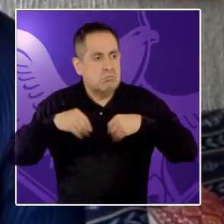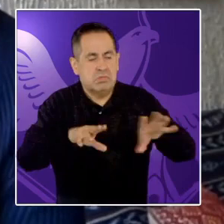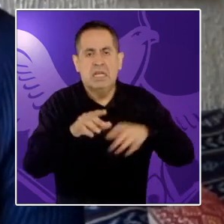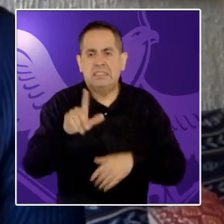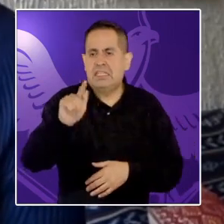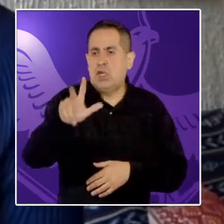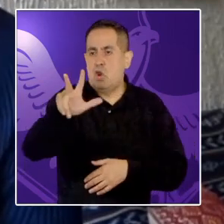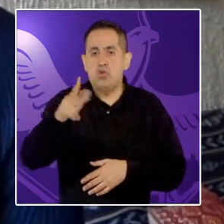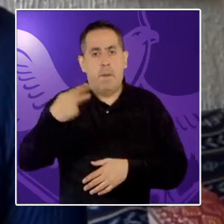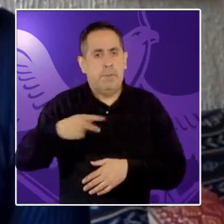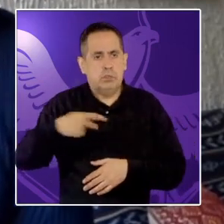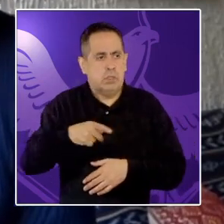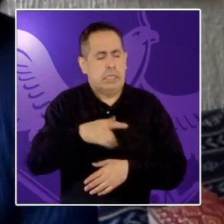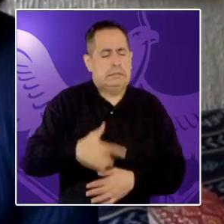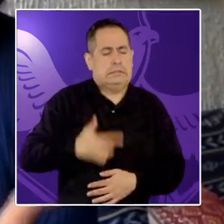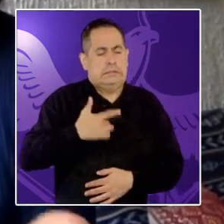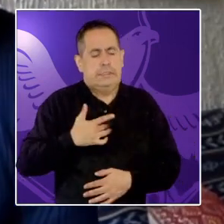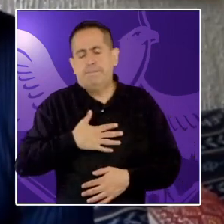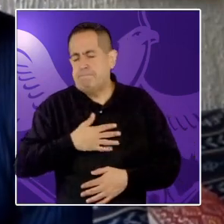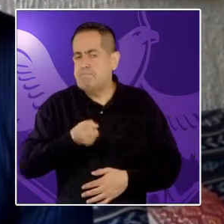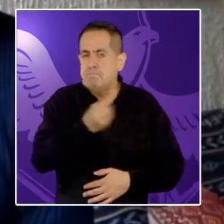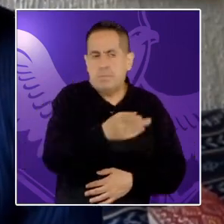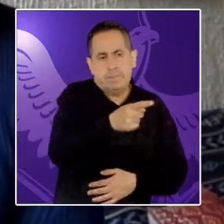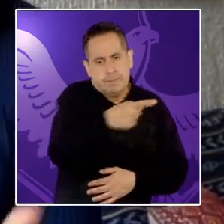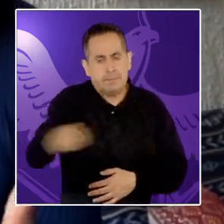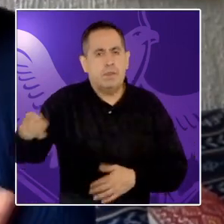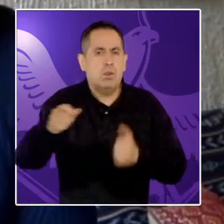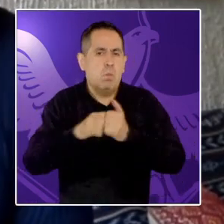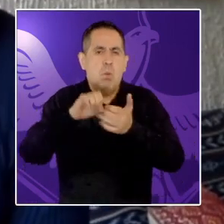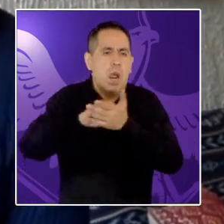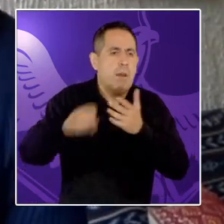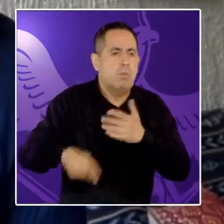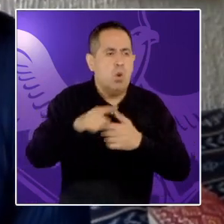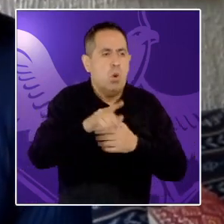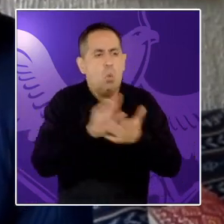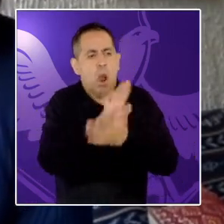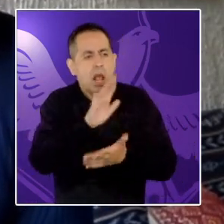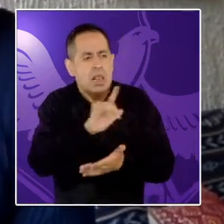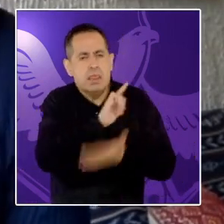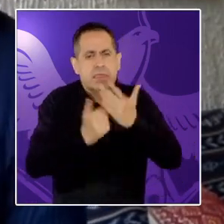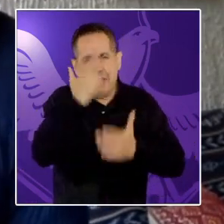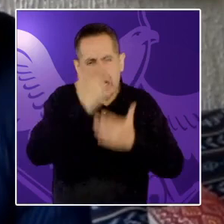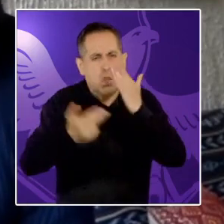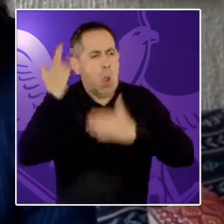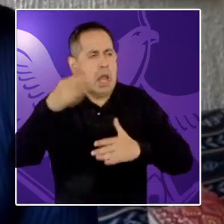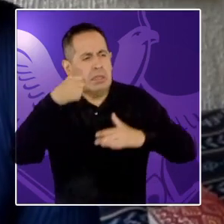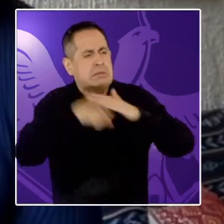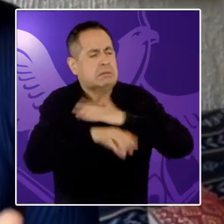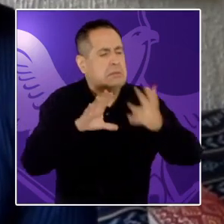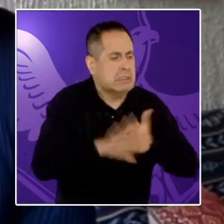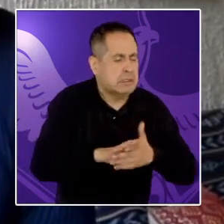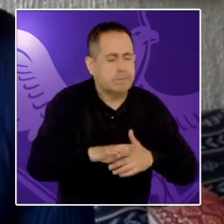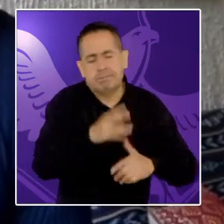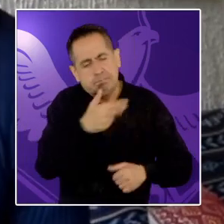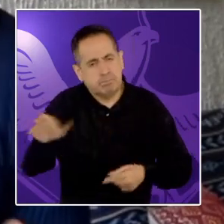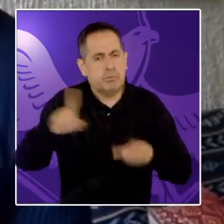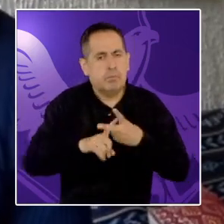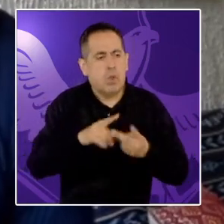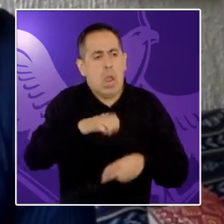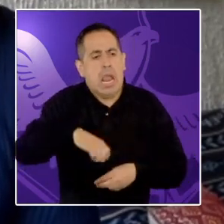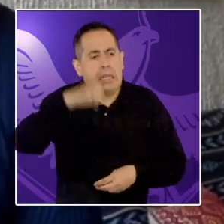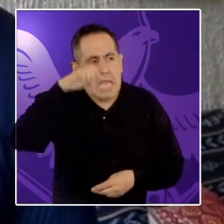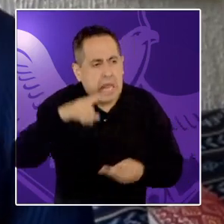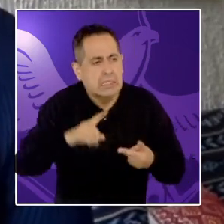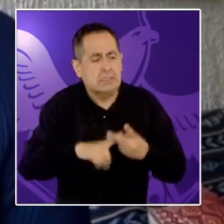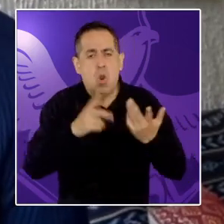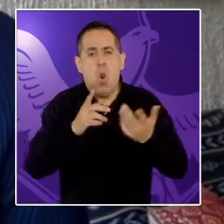la liberación de 78 personas por razones humanitarias, considerando razones como el tipo de delito por el que fueron condenadas, la edad